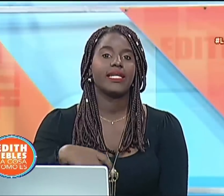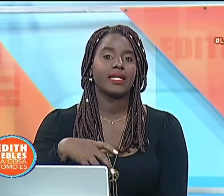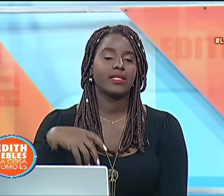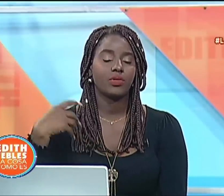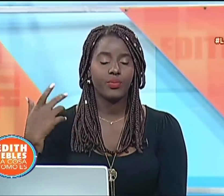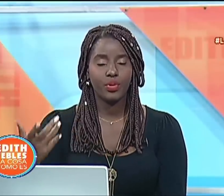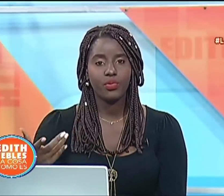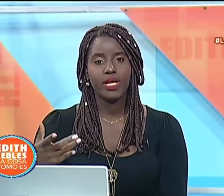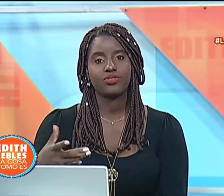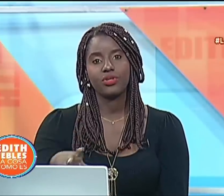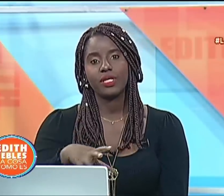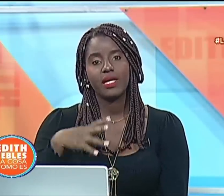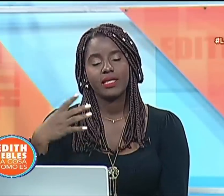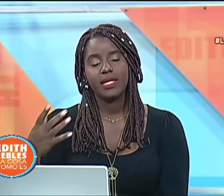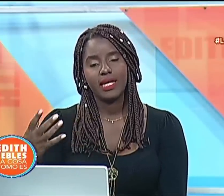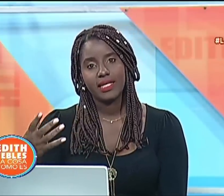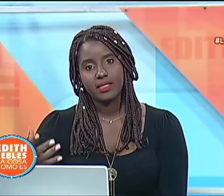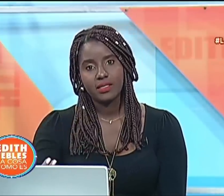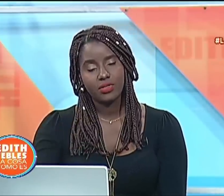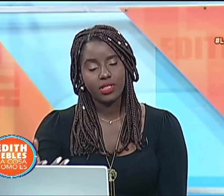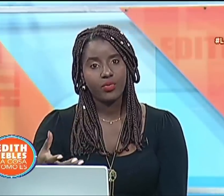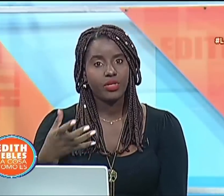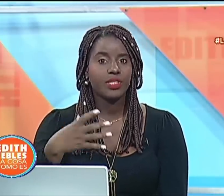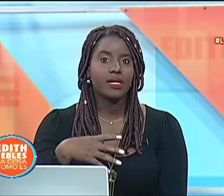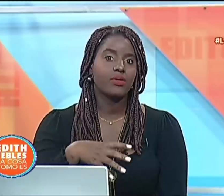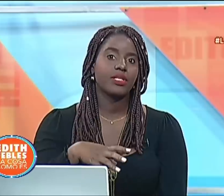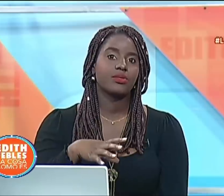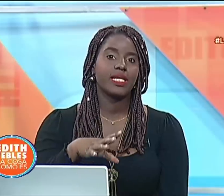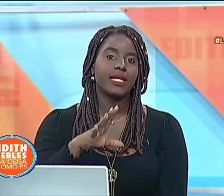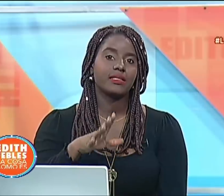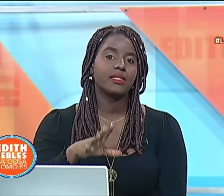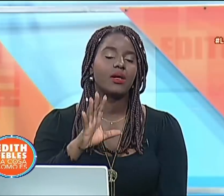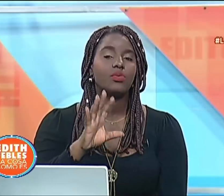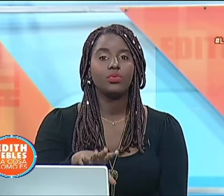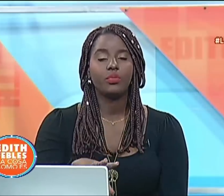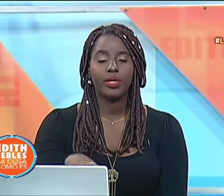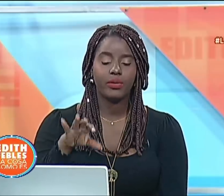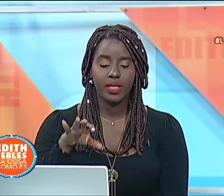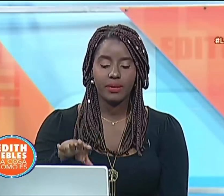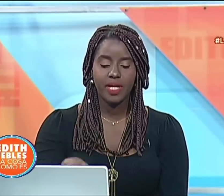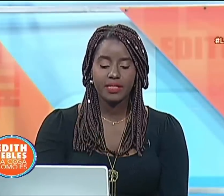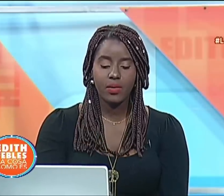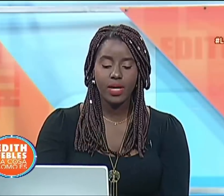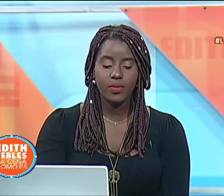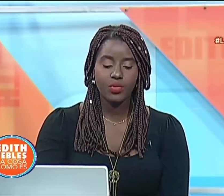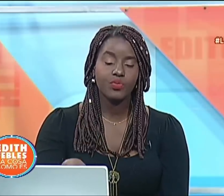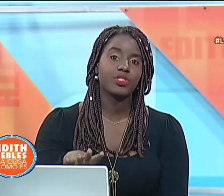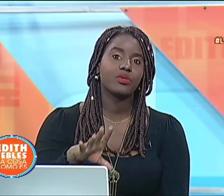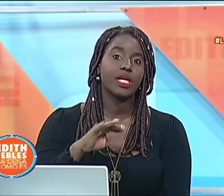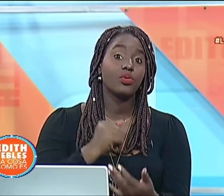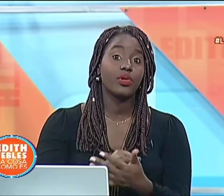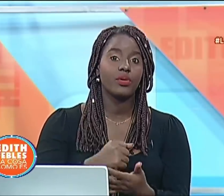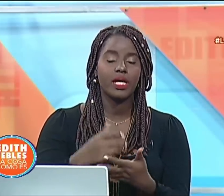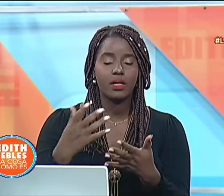el decreto de promulgación de la ley de extinción de dominio, ya con esto que le asigna un número. Hasta ahora no hemos